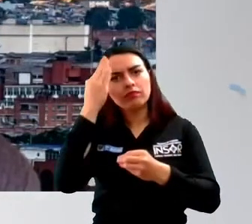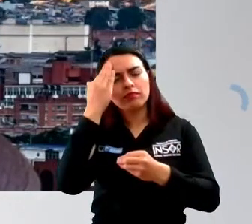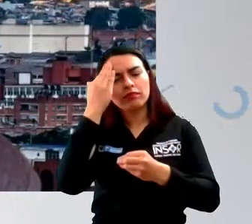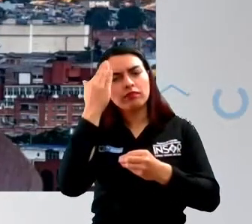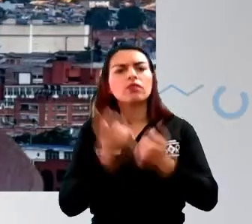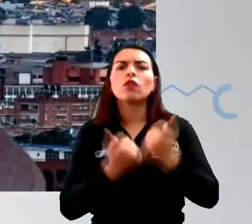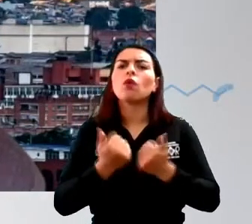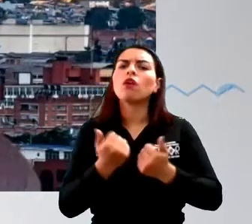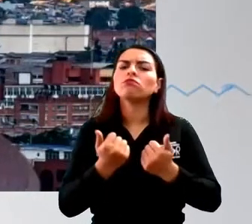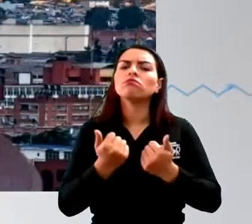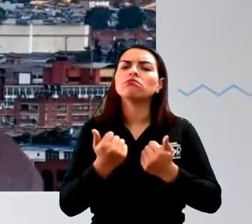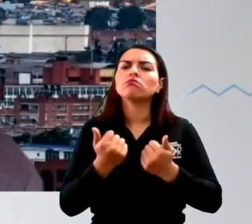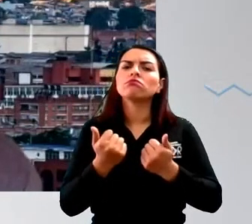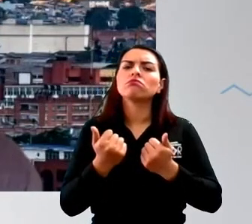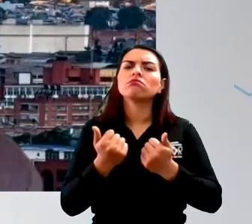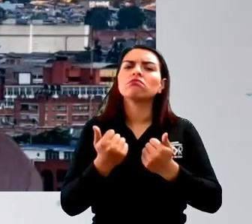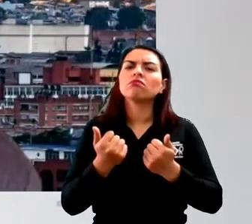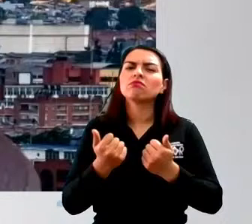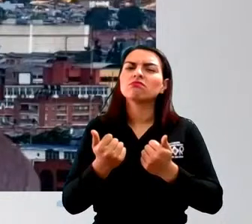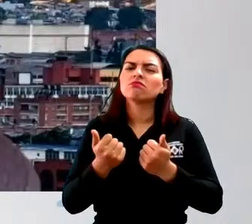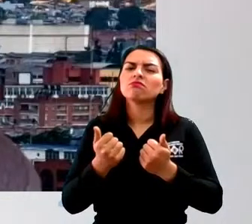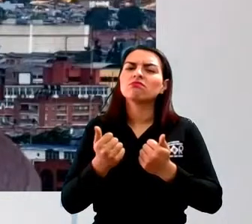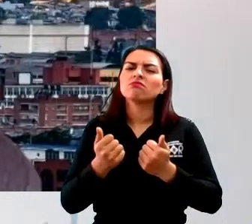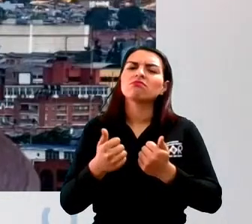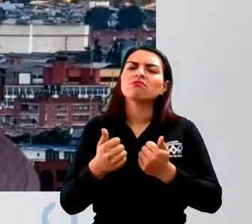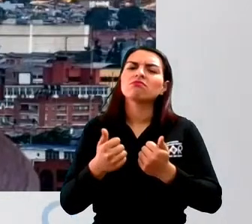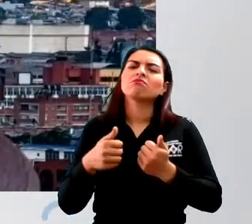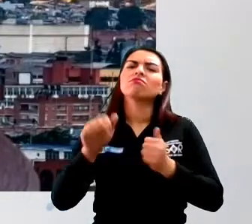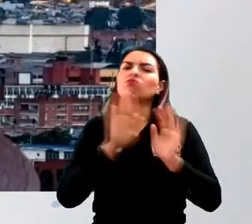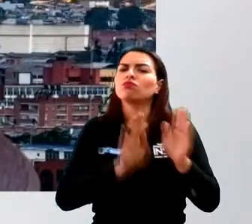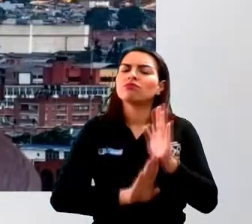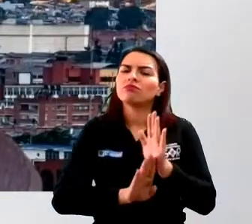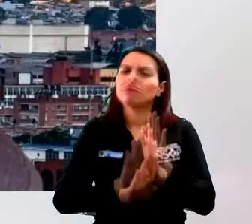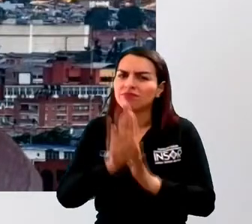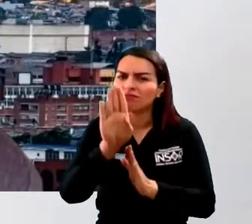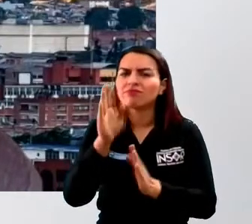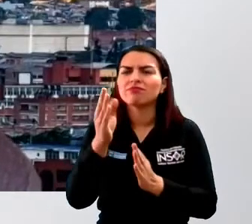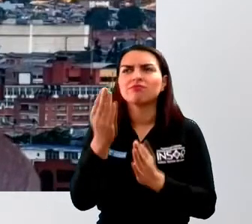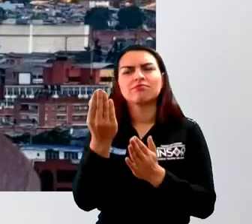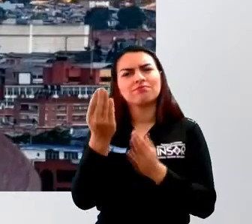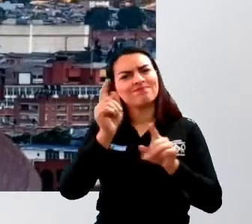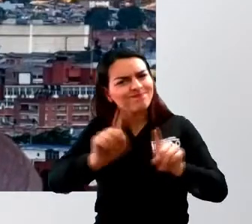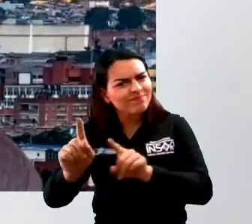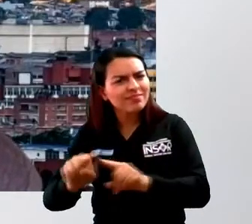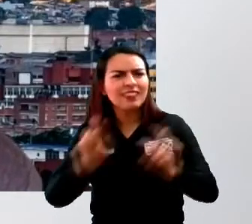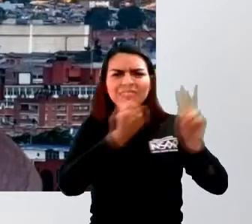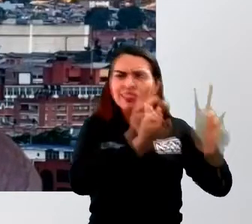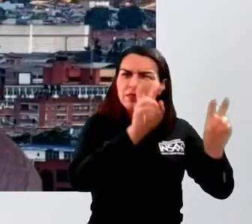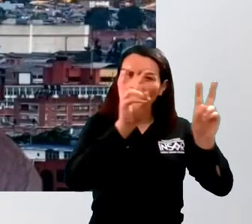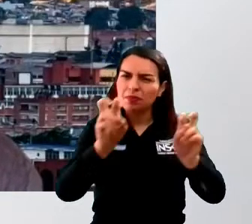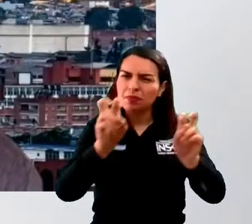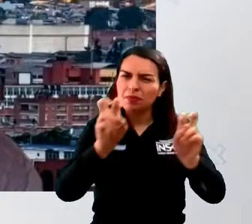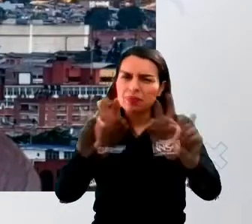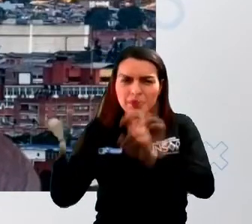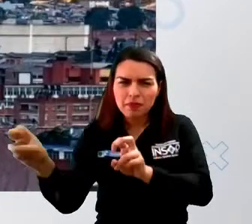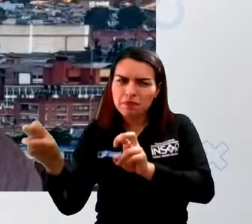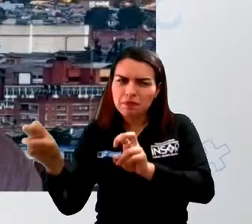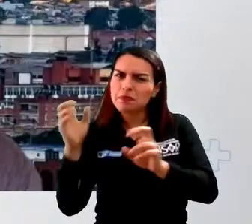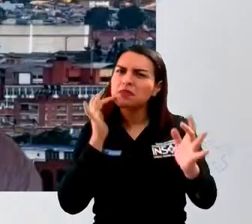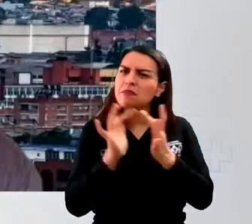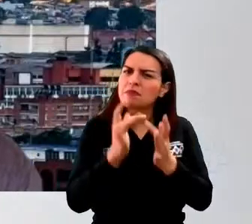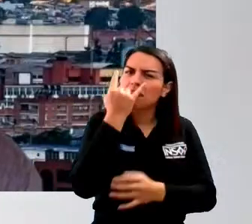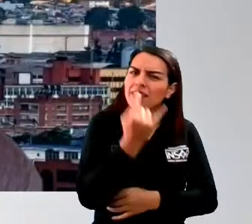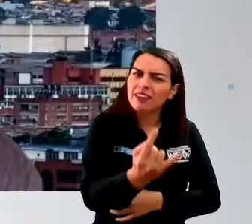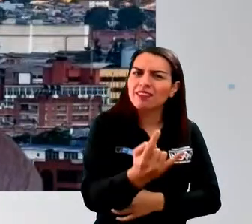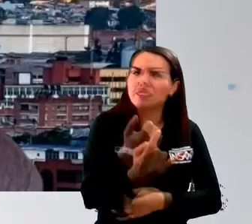para, digamos, desarrollar distintos tipos de temas de interés. Entonces, me encanta que usted haya